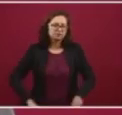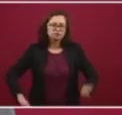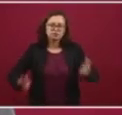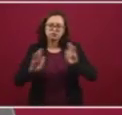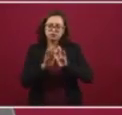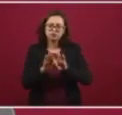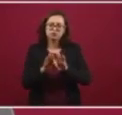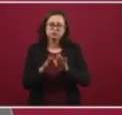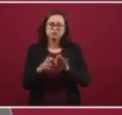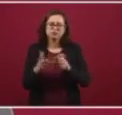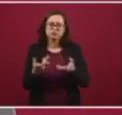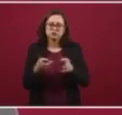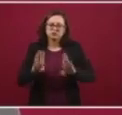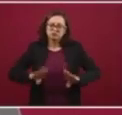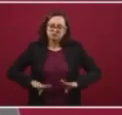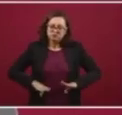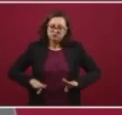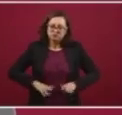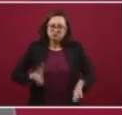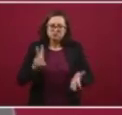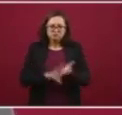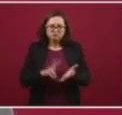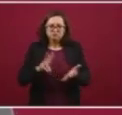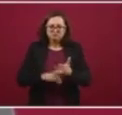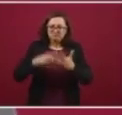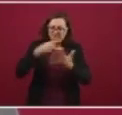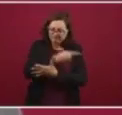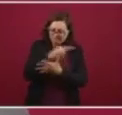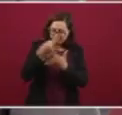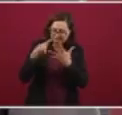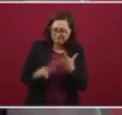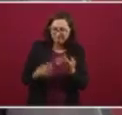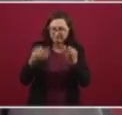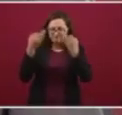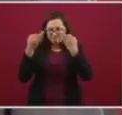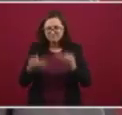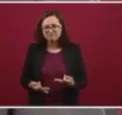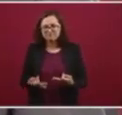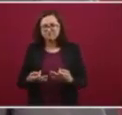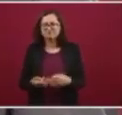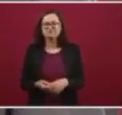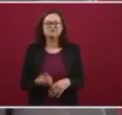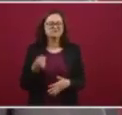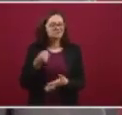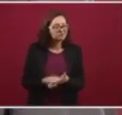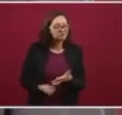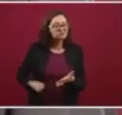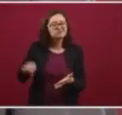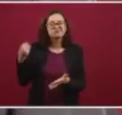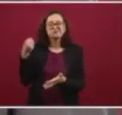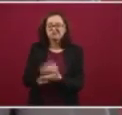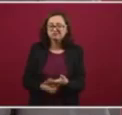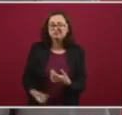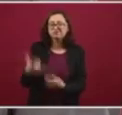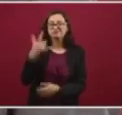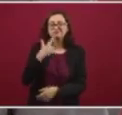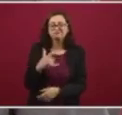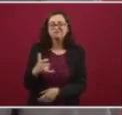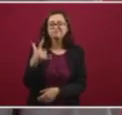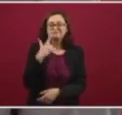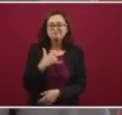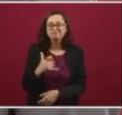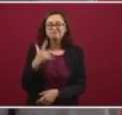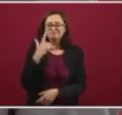el fortalecimiento de los valores. Por eso vamos a seguir insistiendo